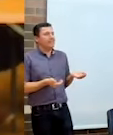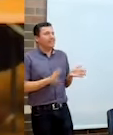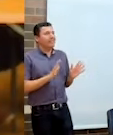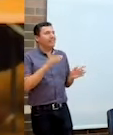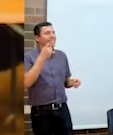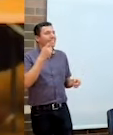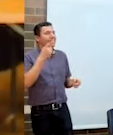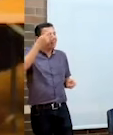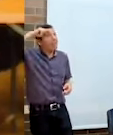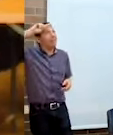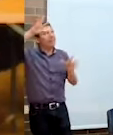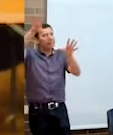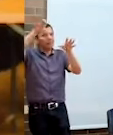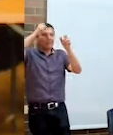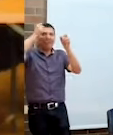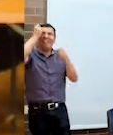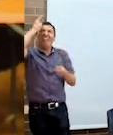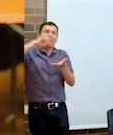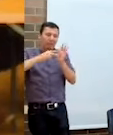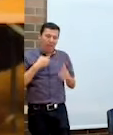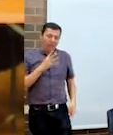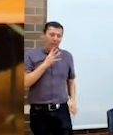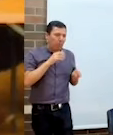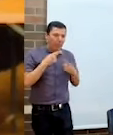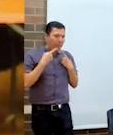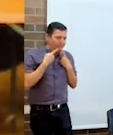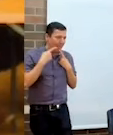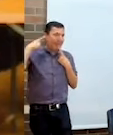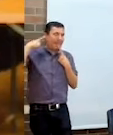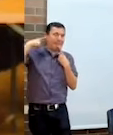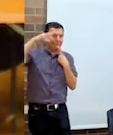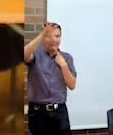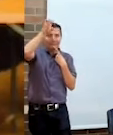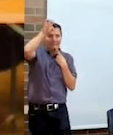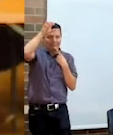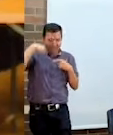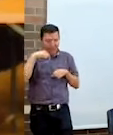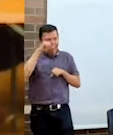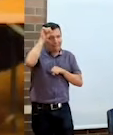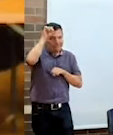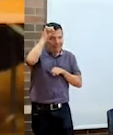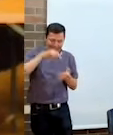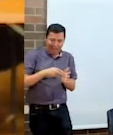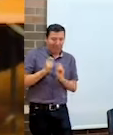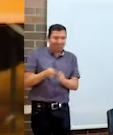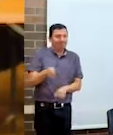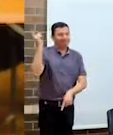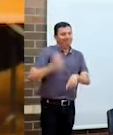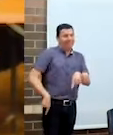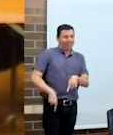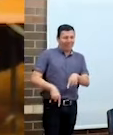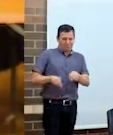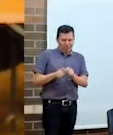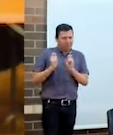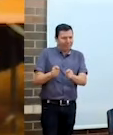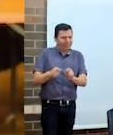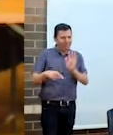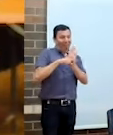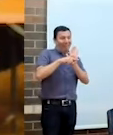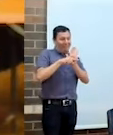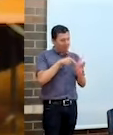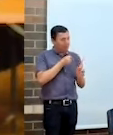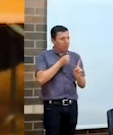que, bueno, nace, pero tenemos qué interpretaciones hace del mundo. Sí, no habla, pero entonces, ¿cómo es ese proceso